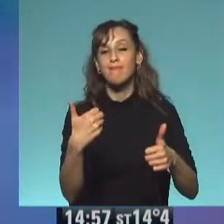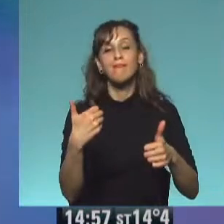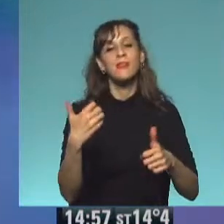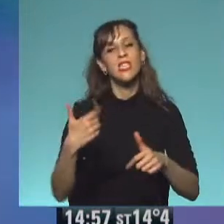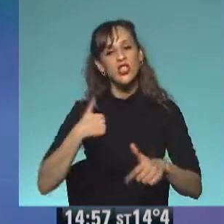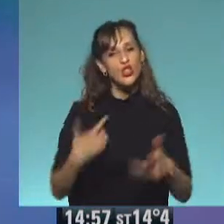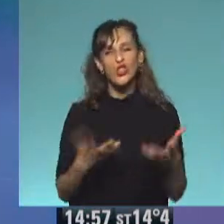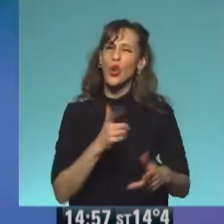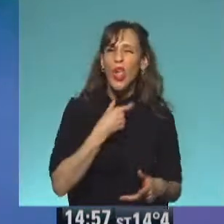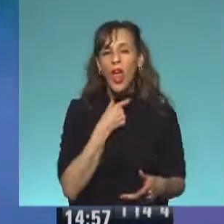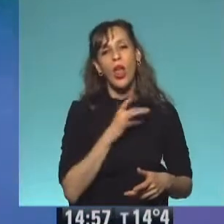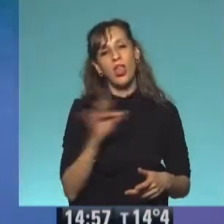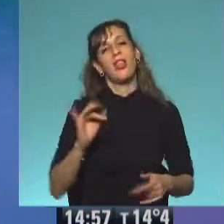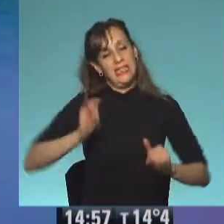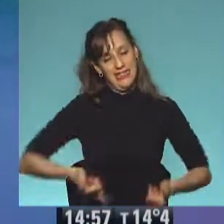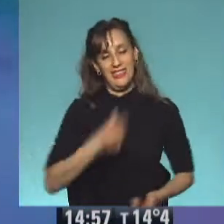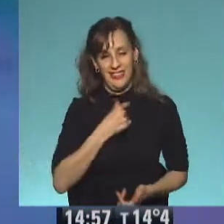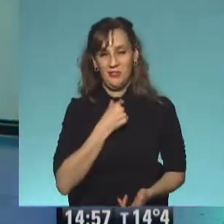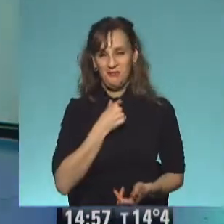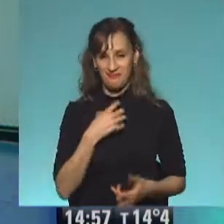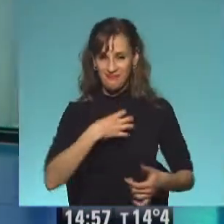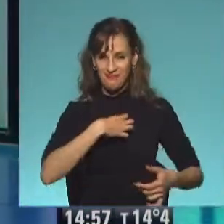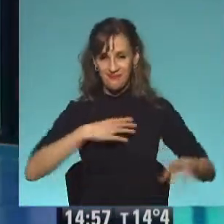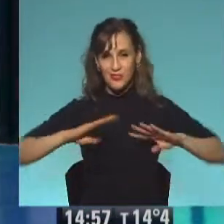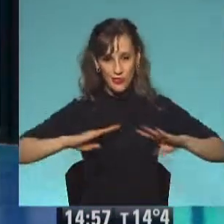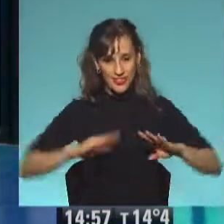nos espera